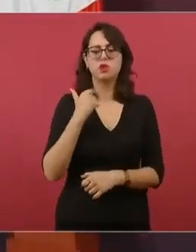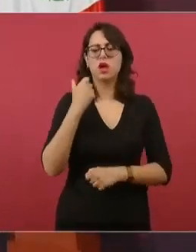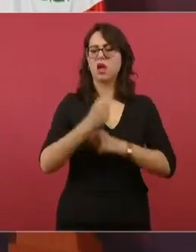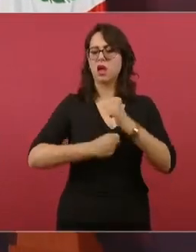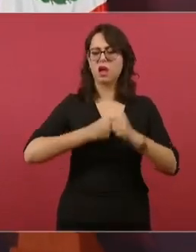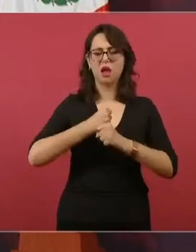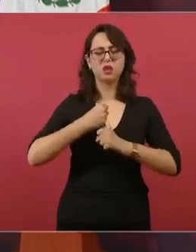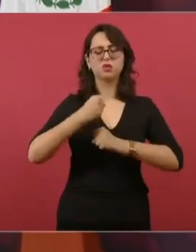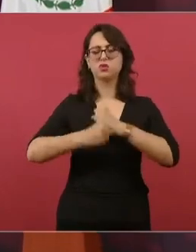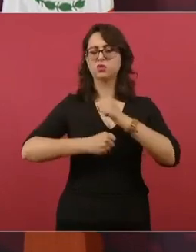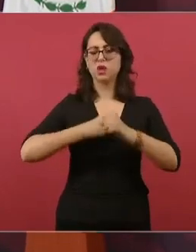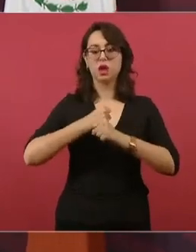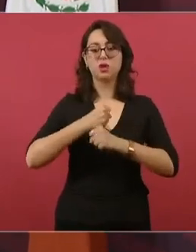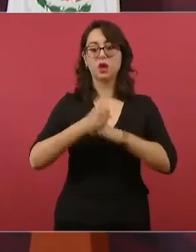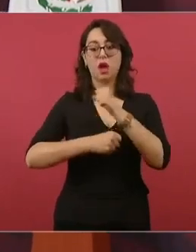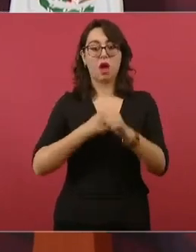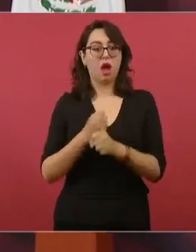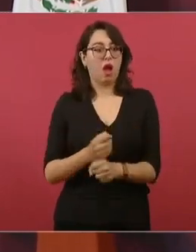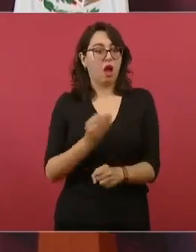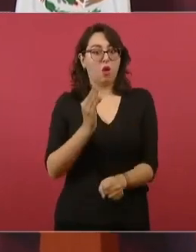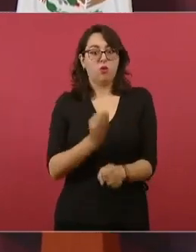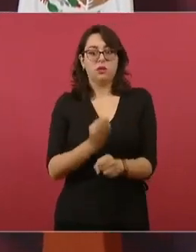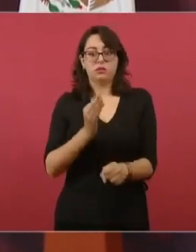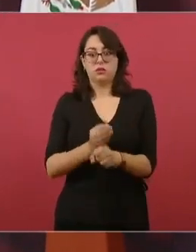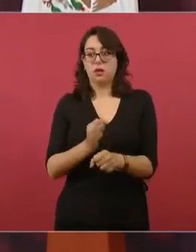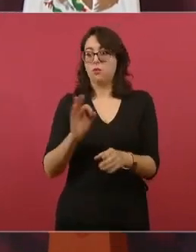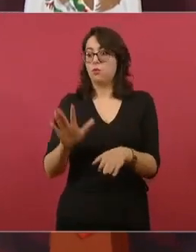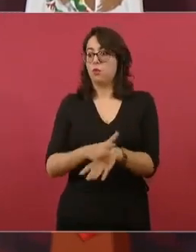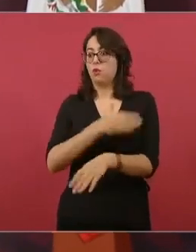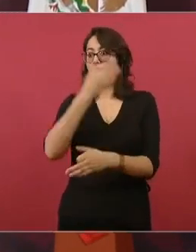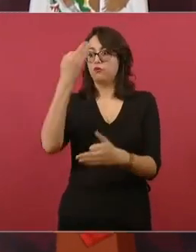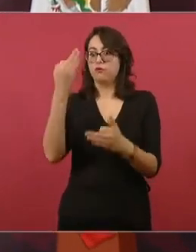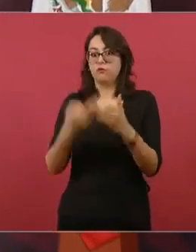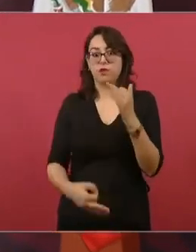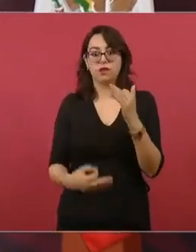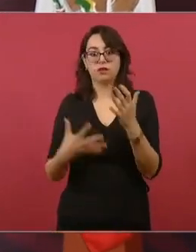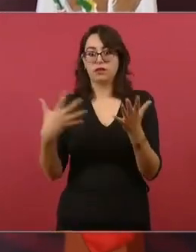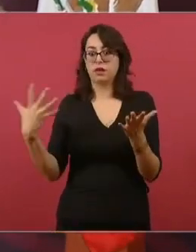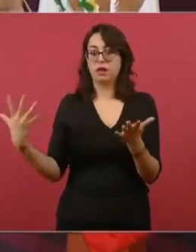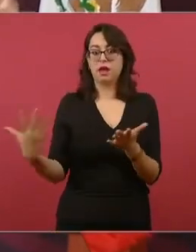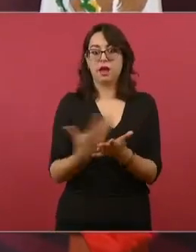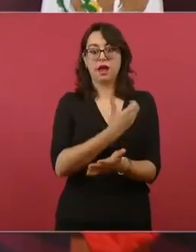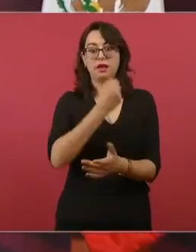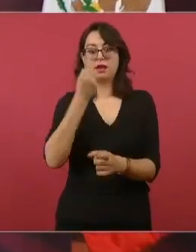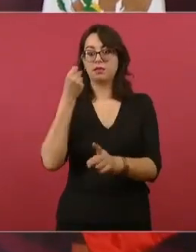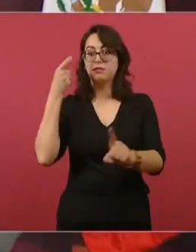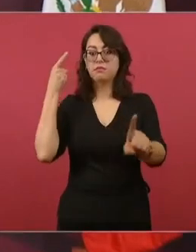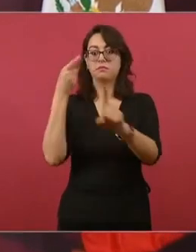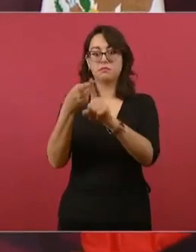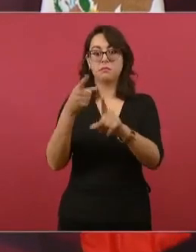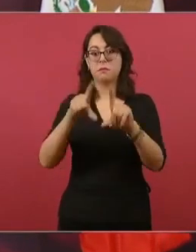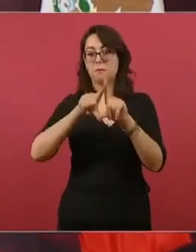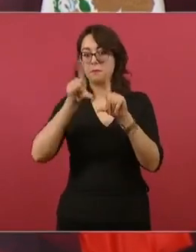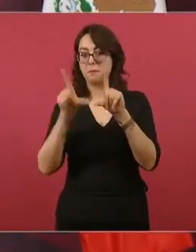el ideal de la transformación de México, y a mí me tocó